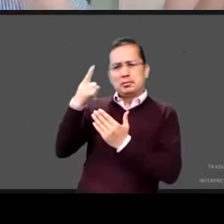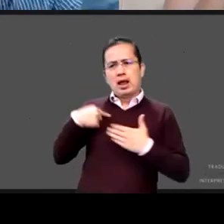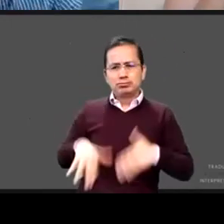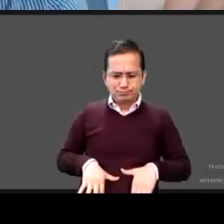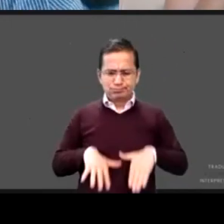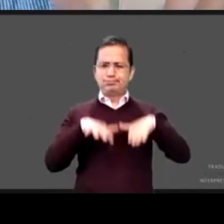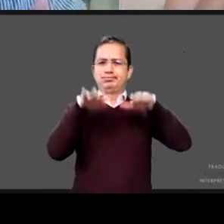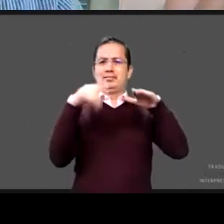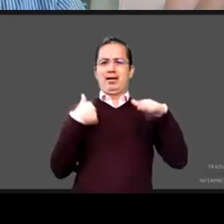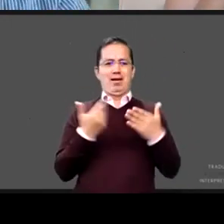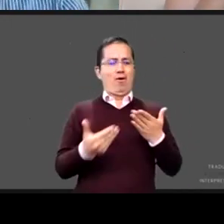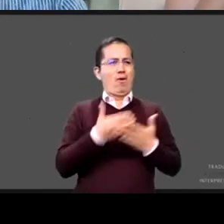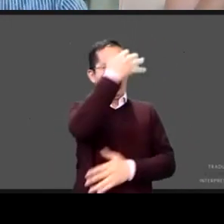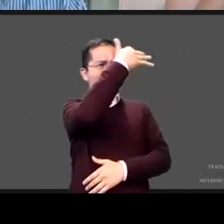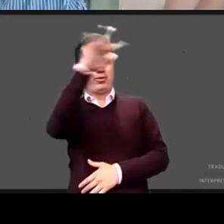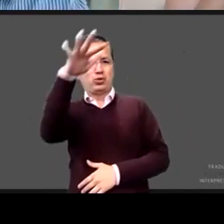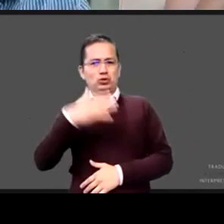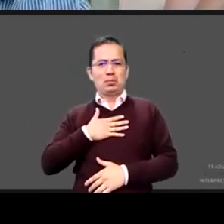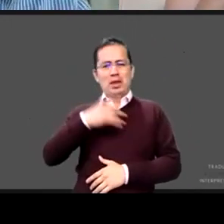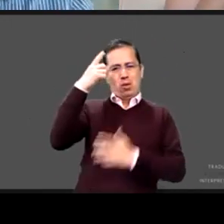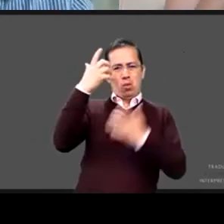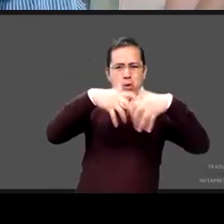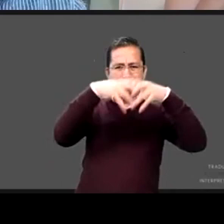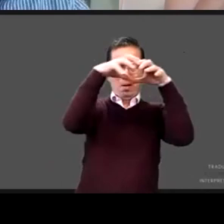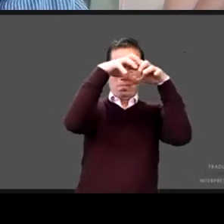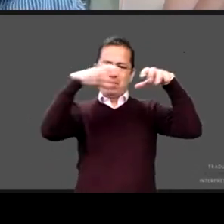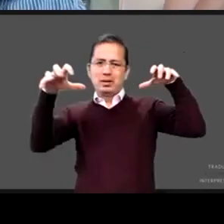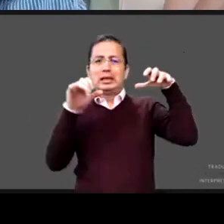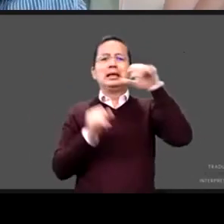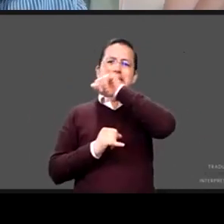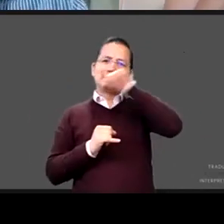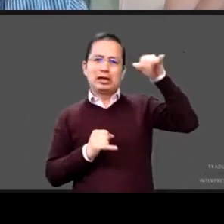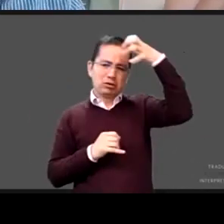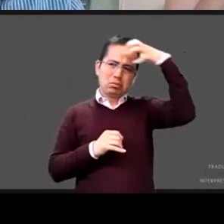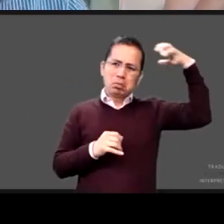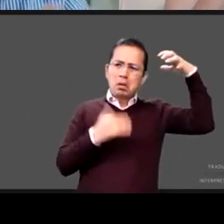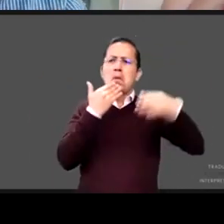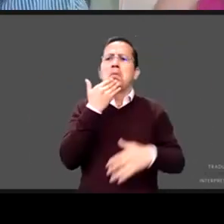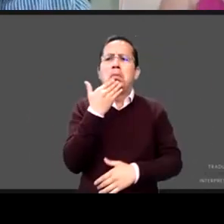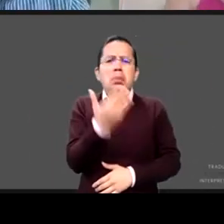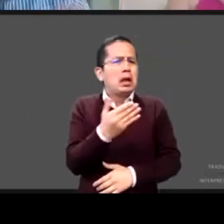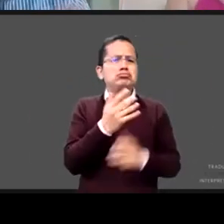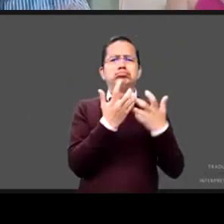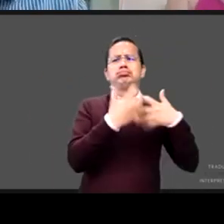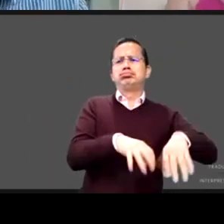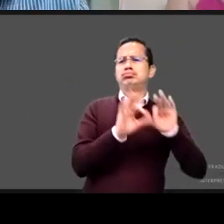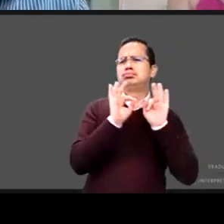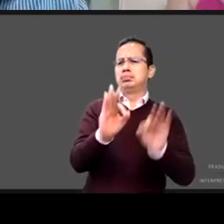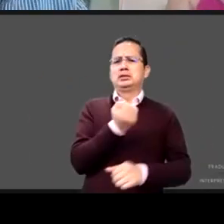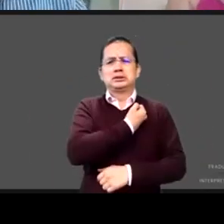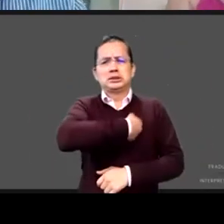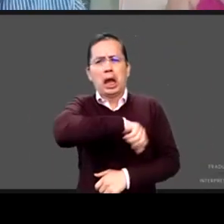esfera de hemisferio izquierdo, es decir, en el área operativa, pues sanos, funcionales, ¿no? Trabajamos, estudiamos,